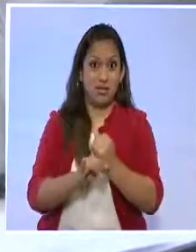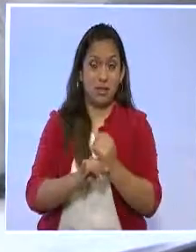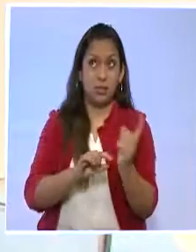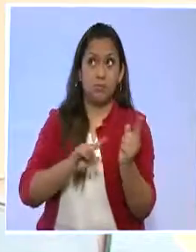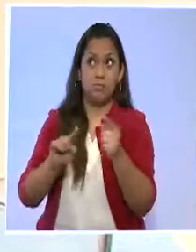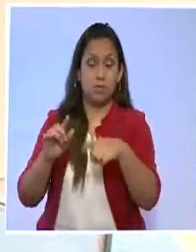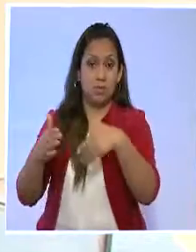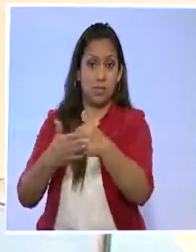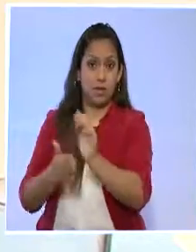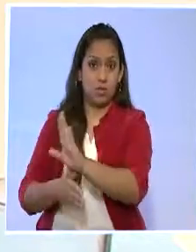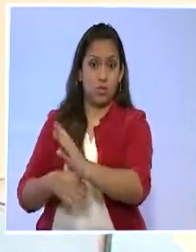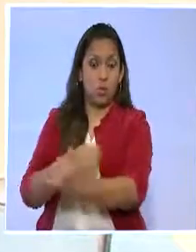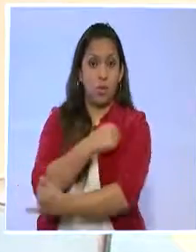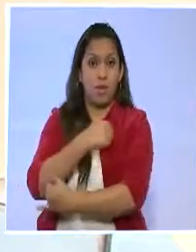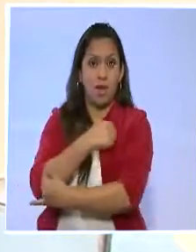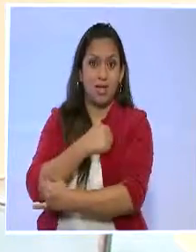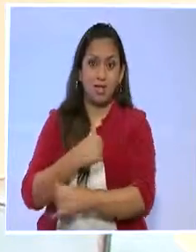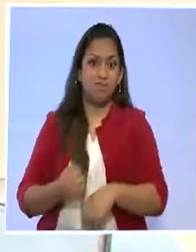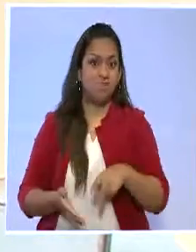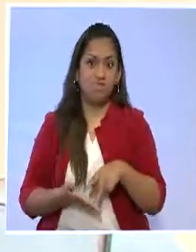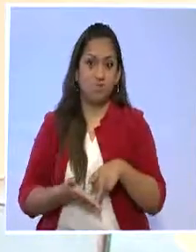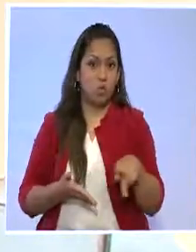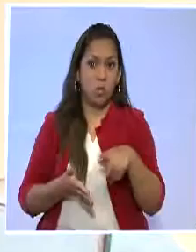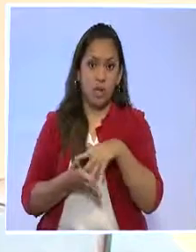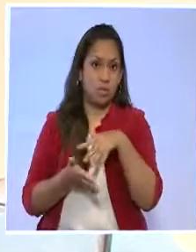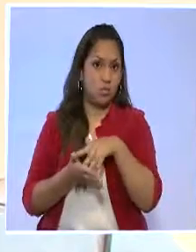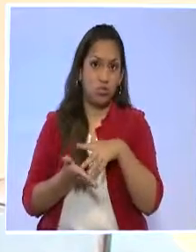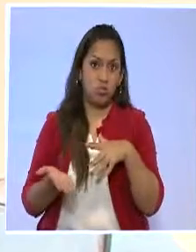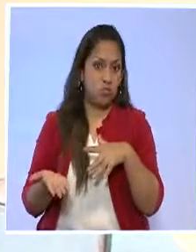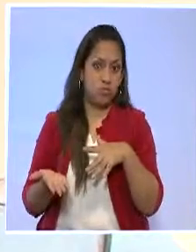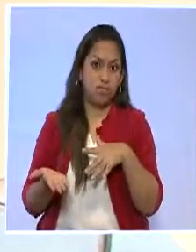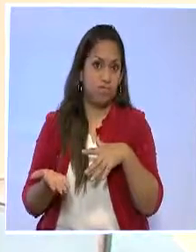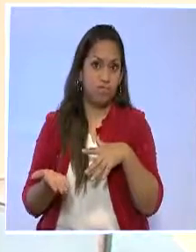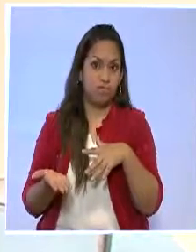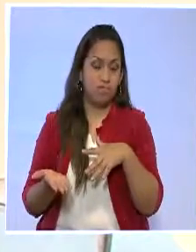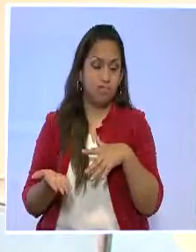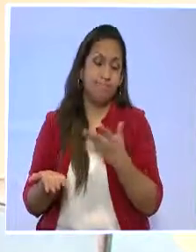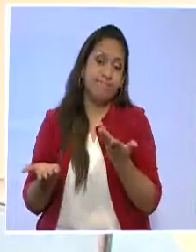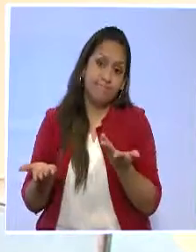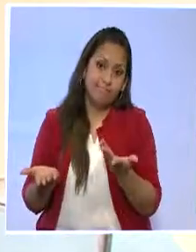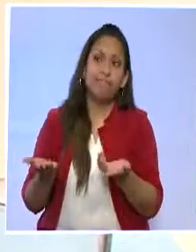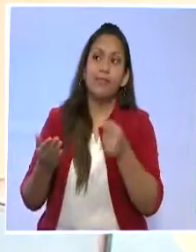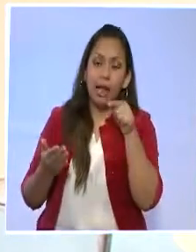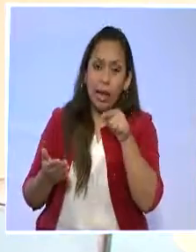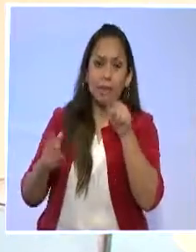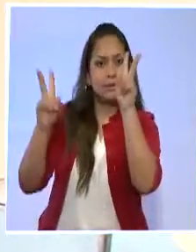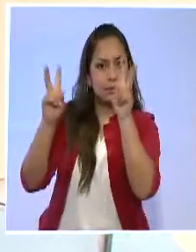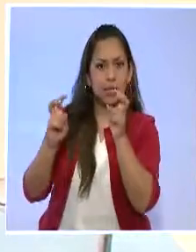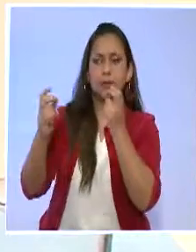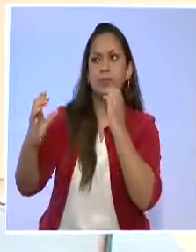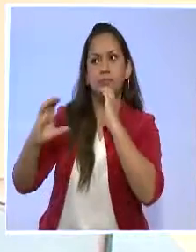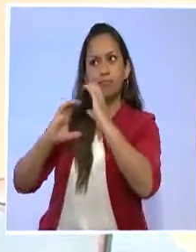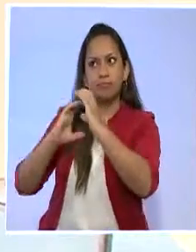una reunión con el presidente de belarús con alexander lukashenko en donde uno de los puntos fundamentales justamente es el que el gobierno de